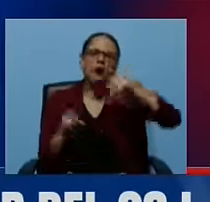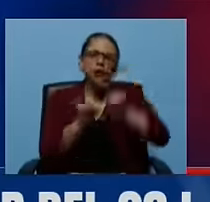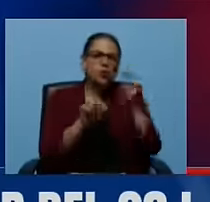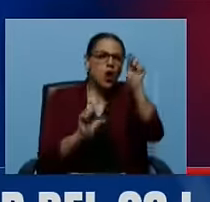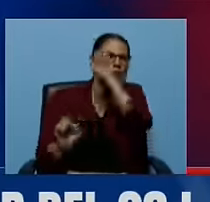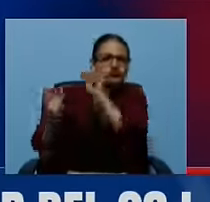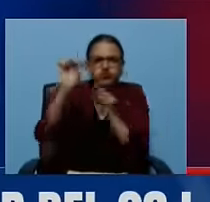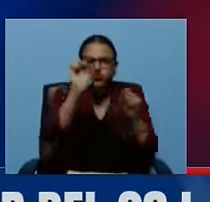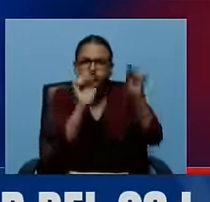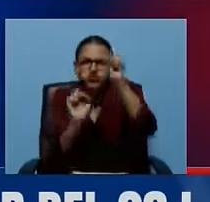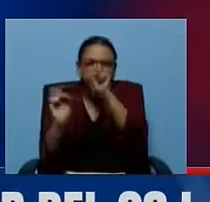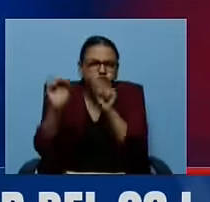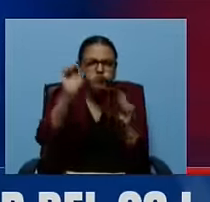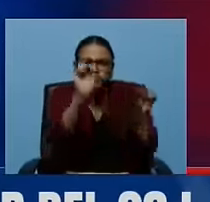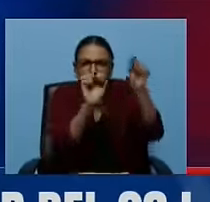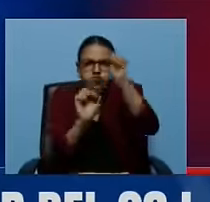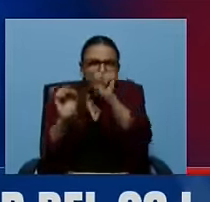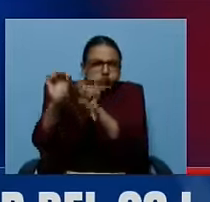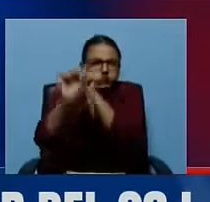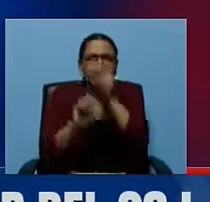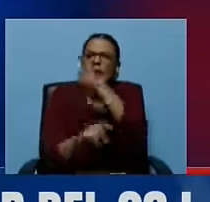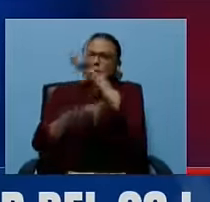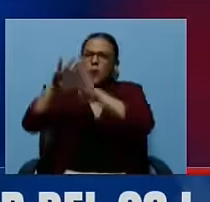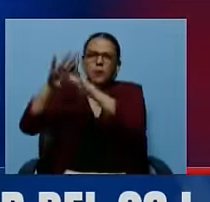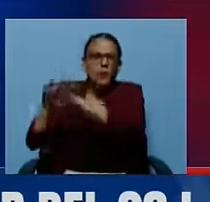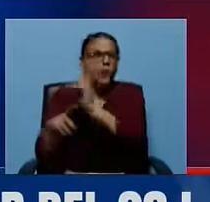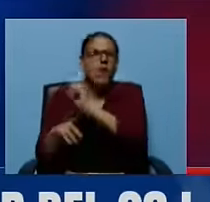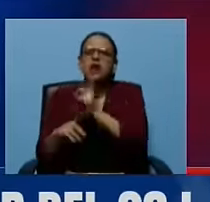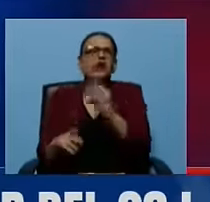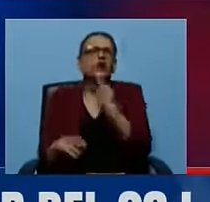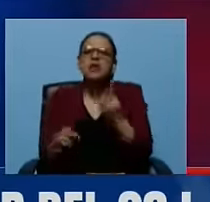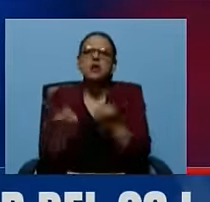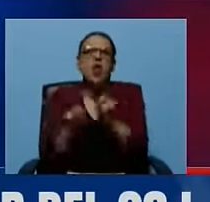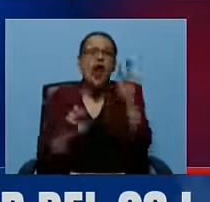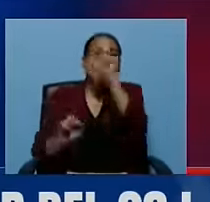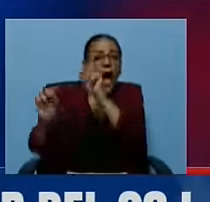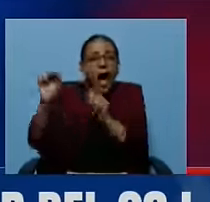que llamaron no le fueron las abejas,